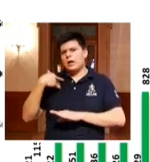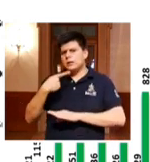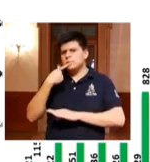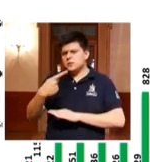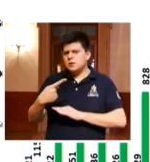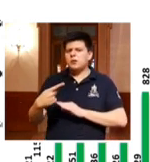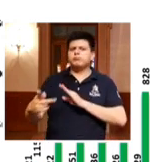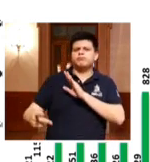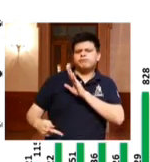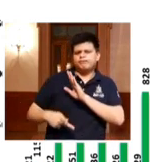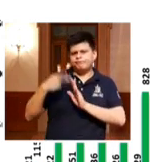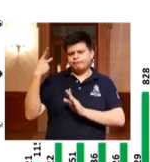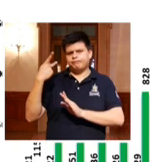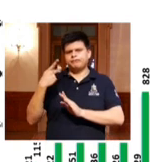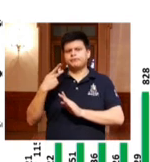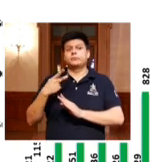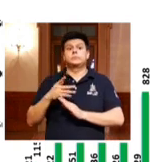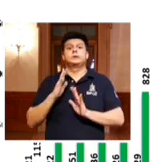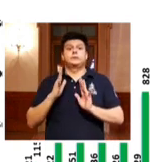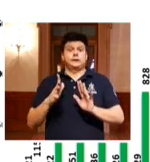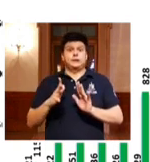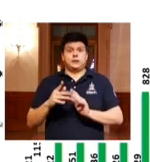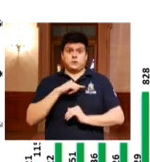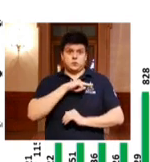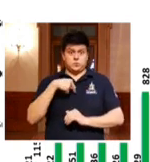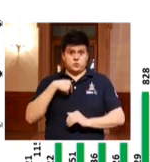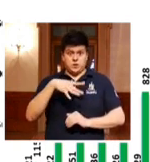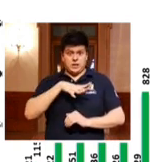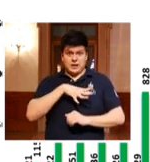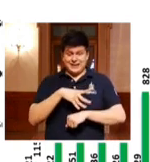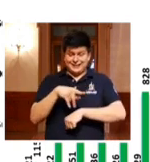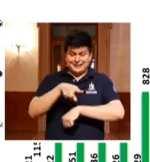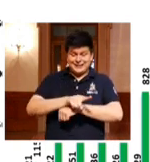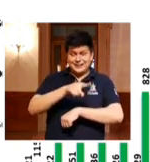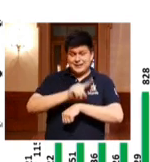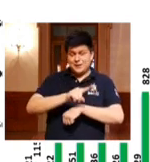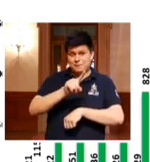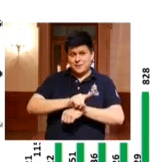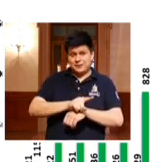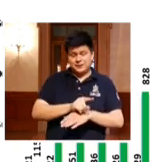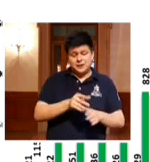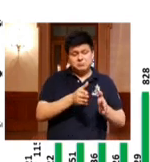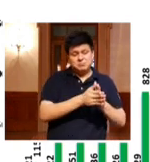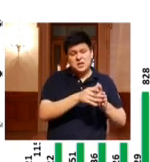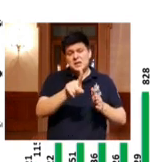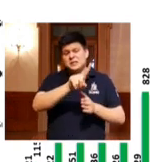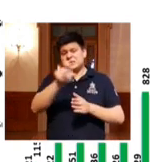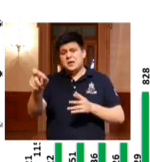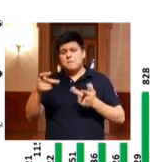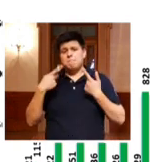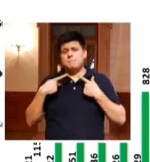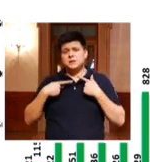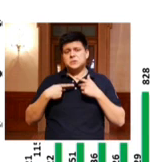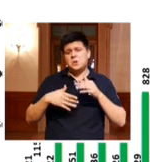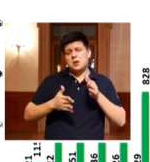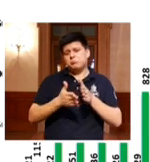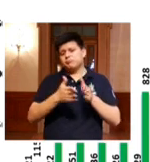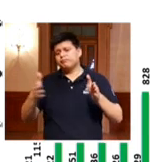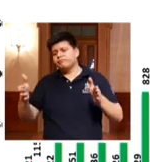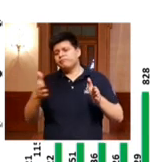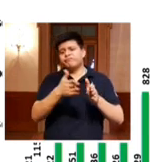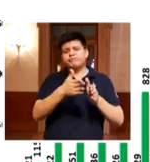el día de ayer, prácticamente estamos teniendo todos los días alrededor de 100 casos. Algunos días un poco